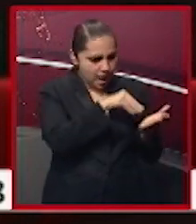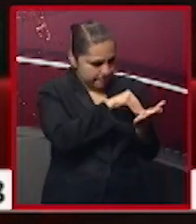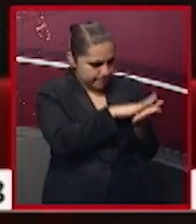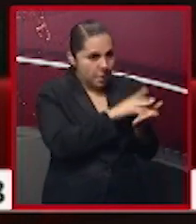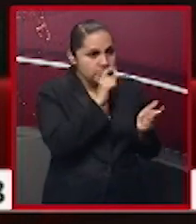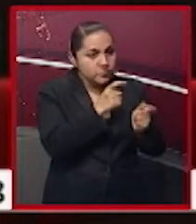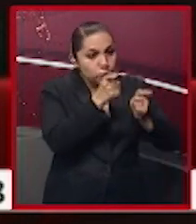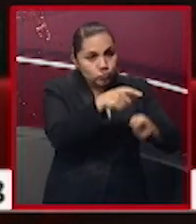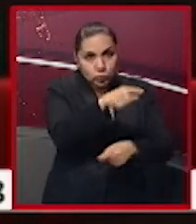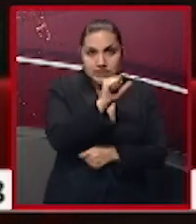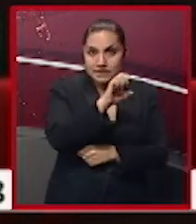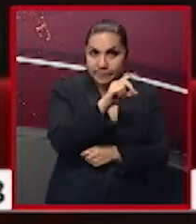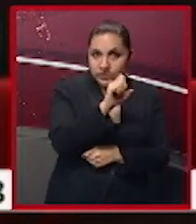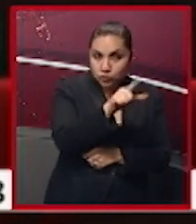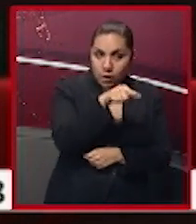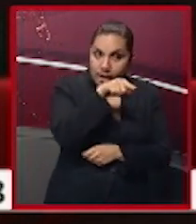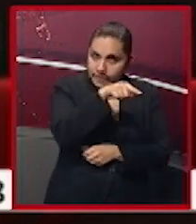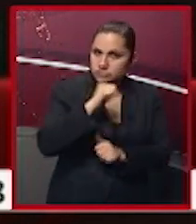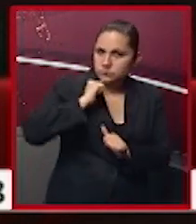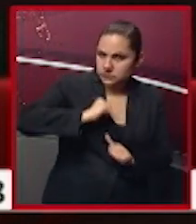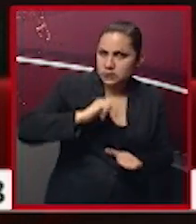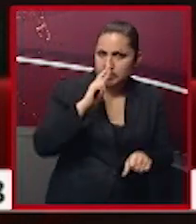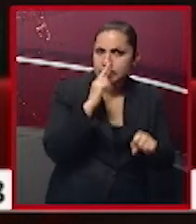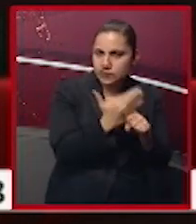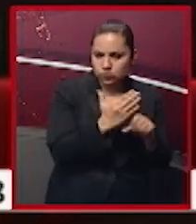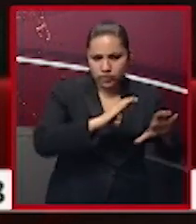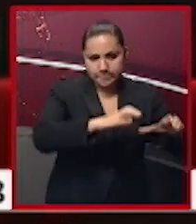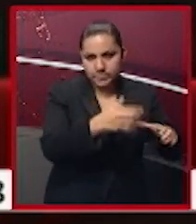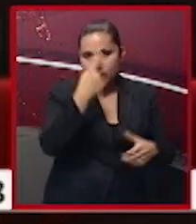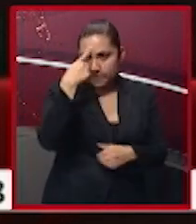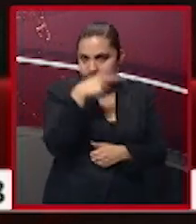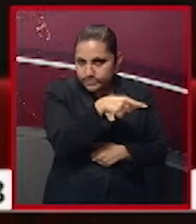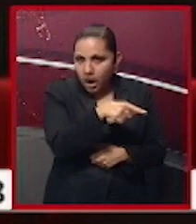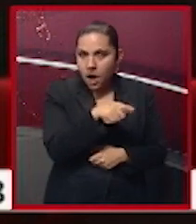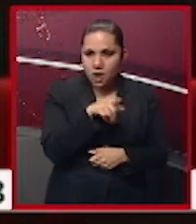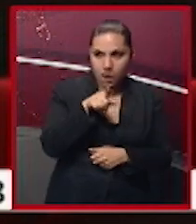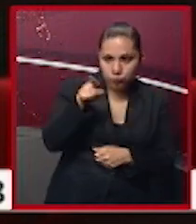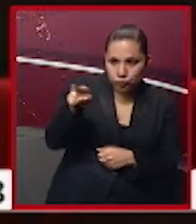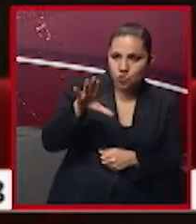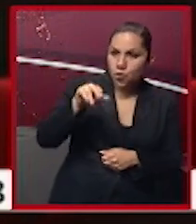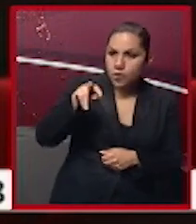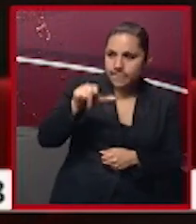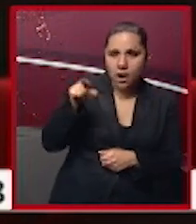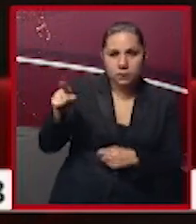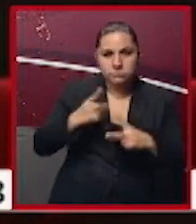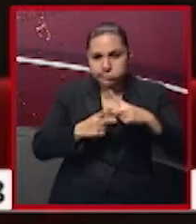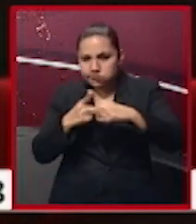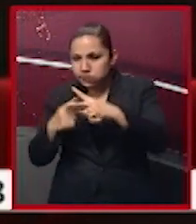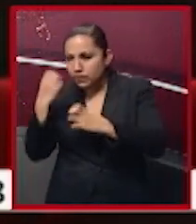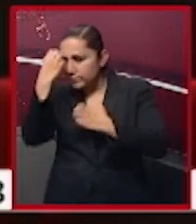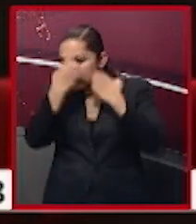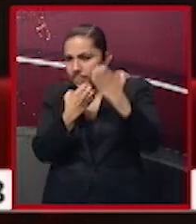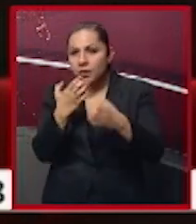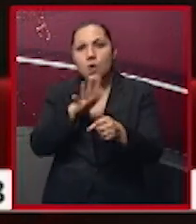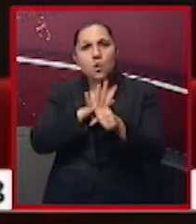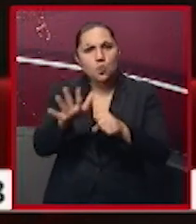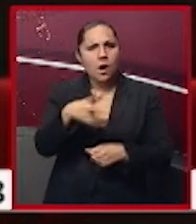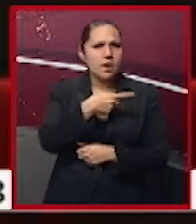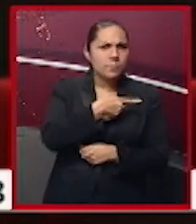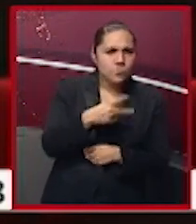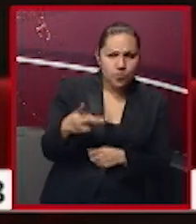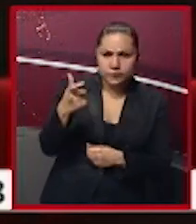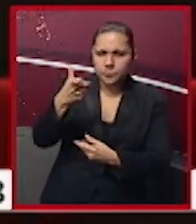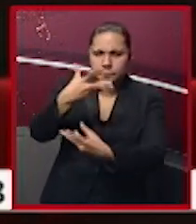técnica que tiene el mandato de definir y calcular la pobreza a partir del ingreso y el acceso a los derechos sociales